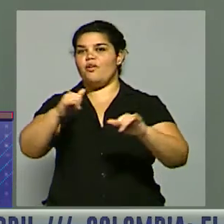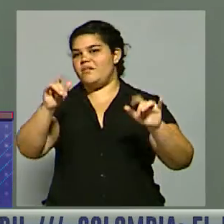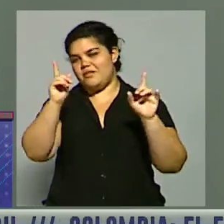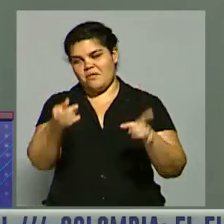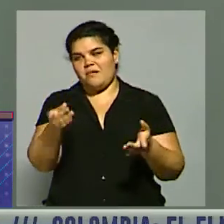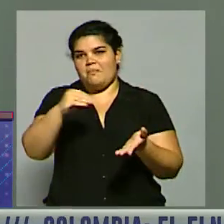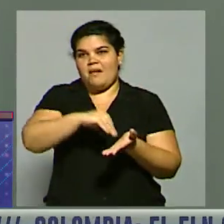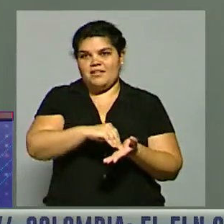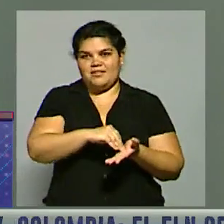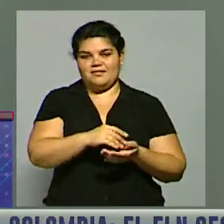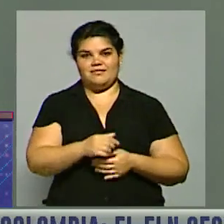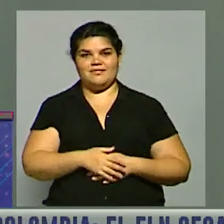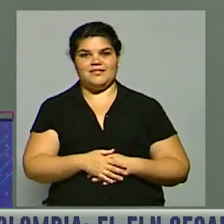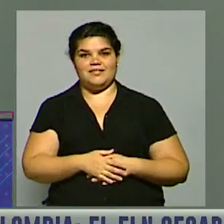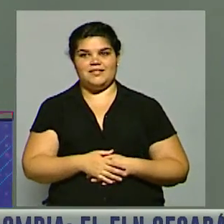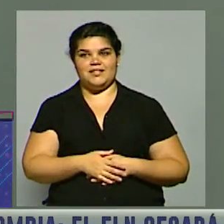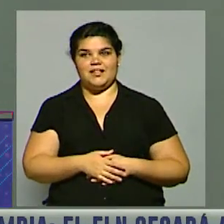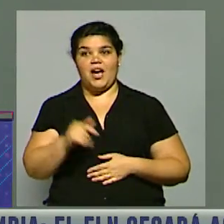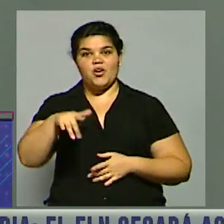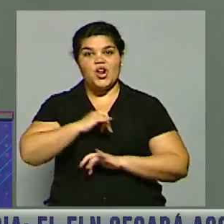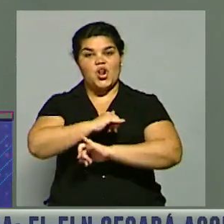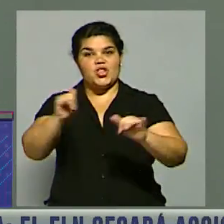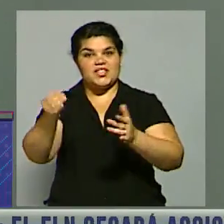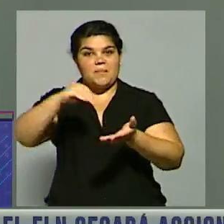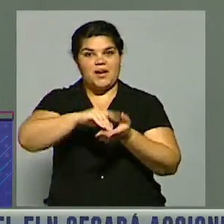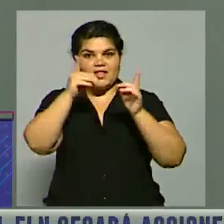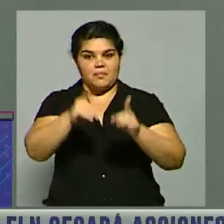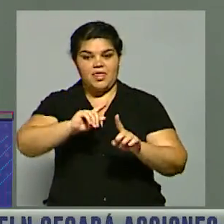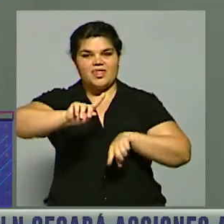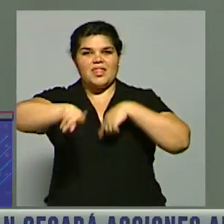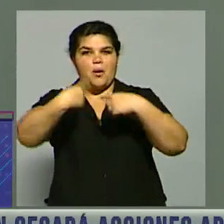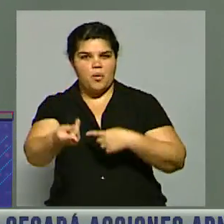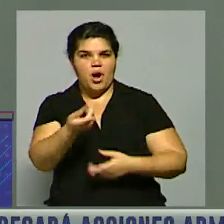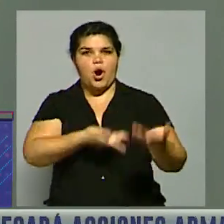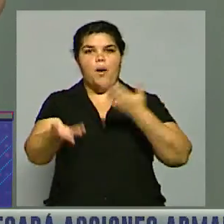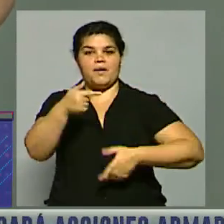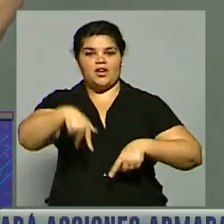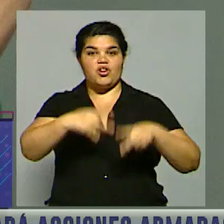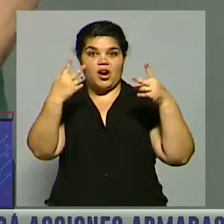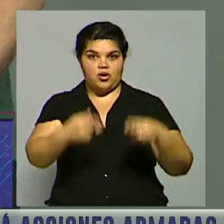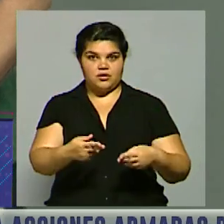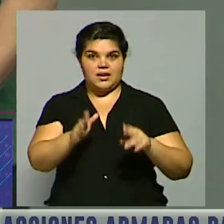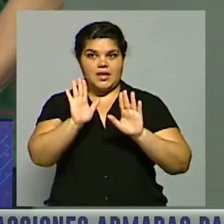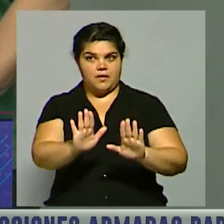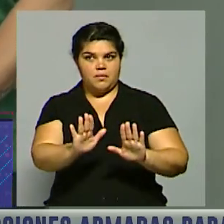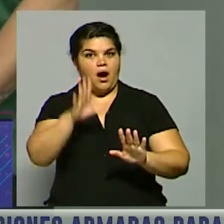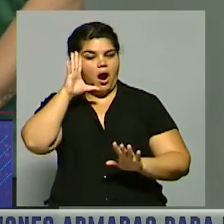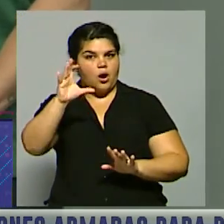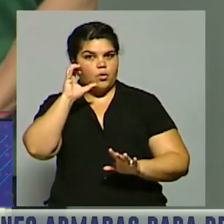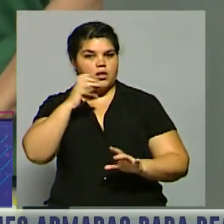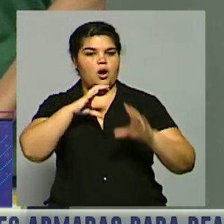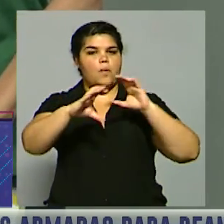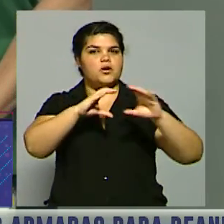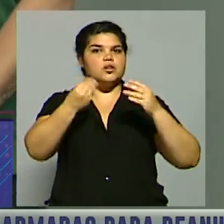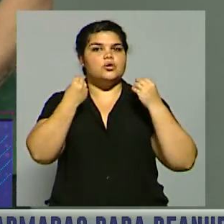gente. Queda un bloque más. Quedan más noticias y por supuesto las compartimos en un ratito porque tenemos un corte, así es que ya volvemos. Recuerden que para comunicarse